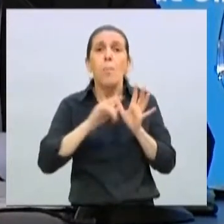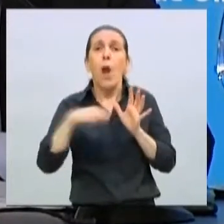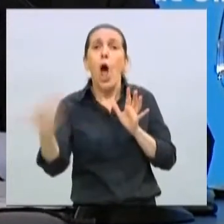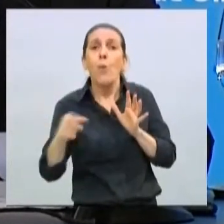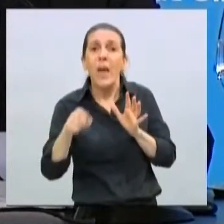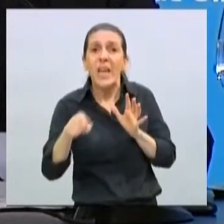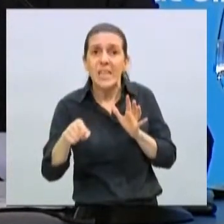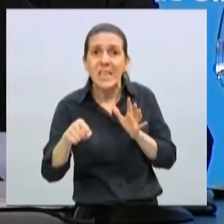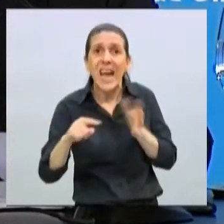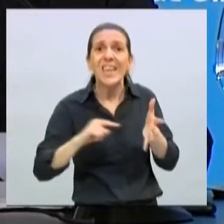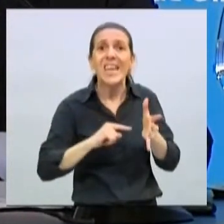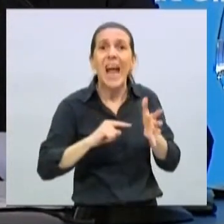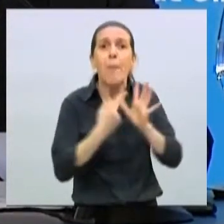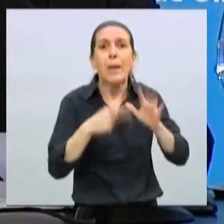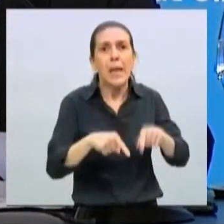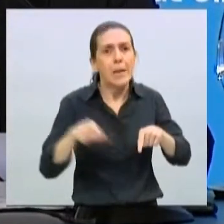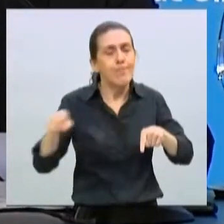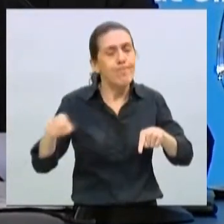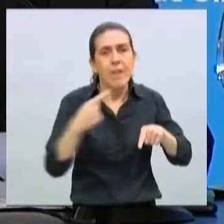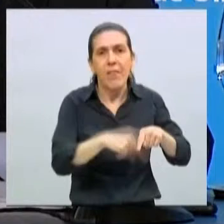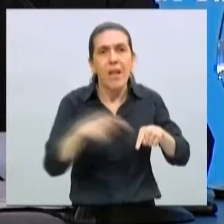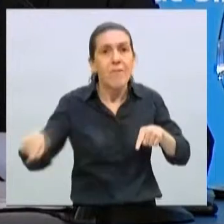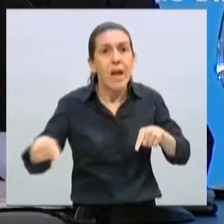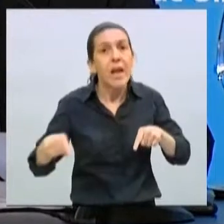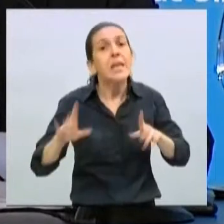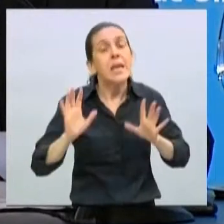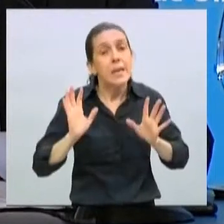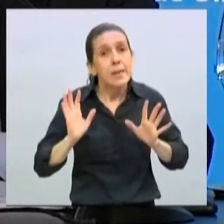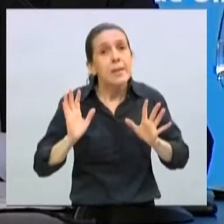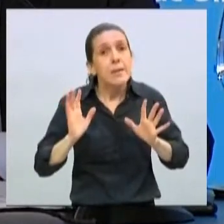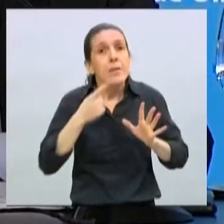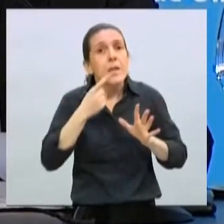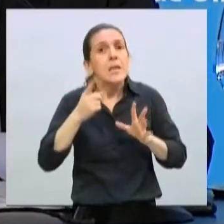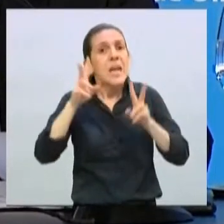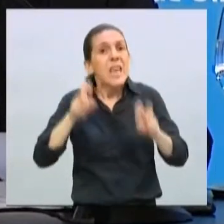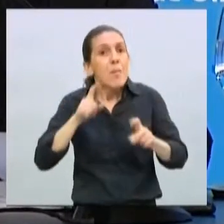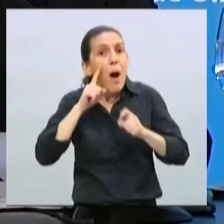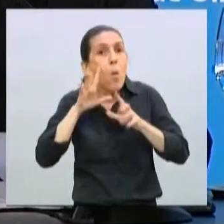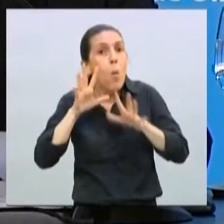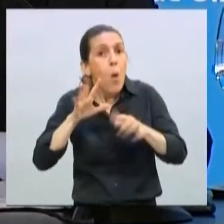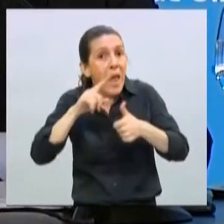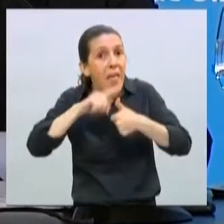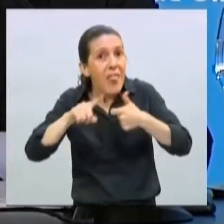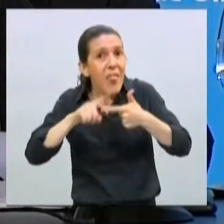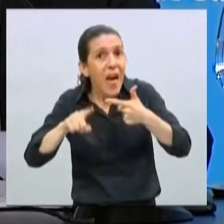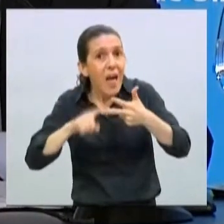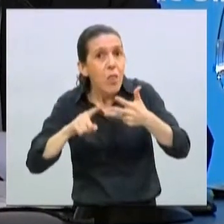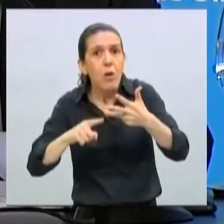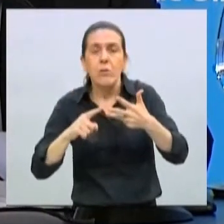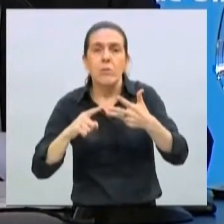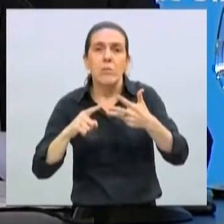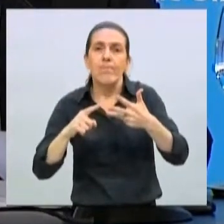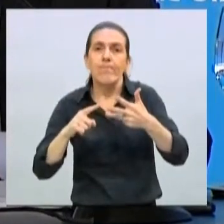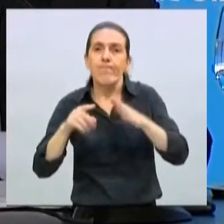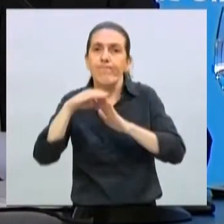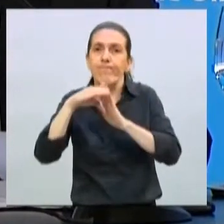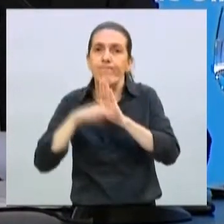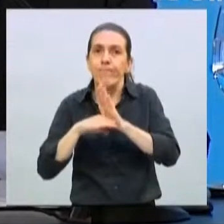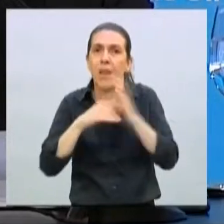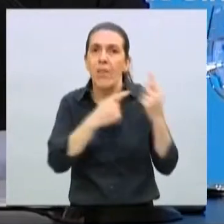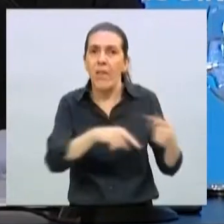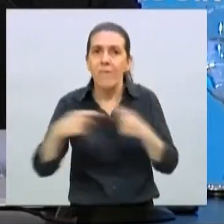en la ciudad, así que previsiblemente las medidas de cuidado son distintas.